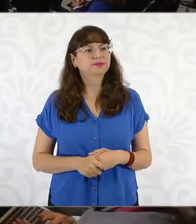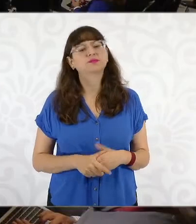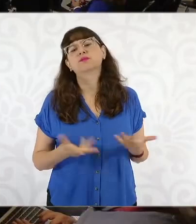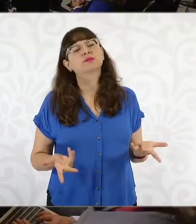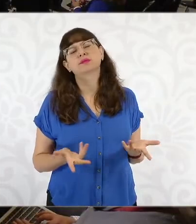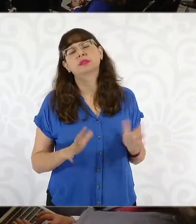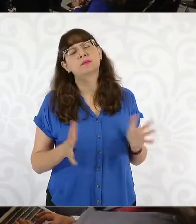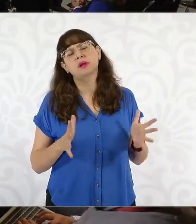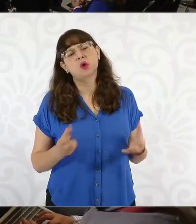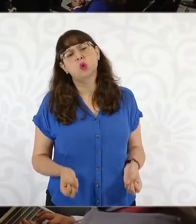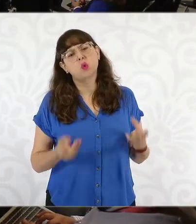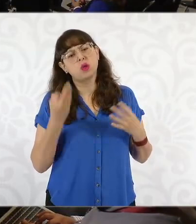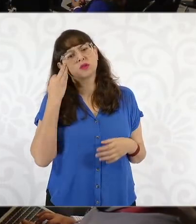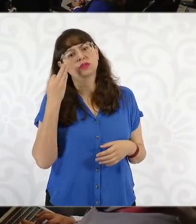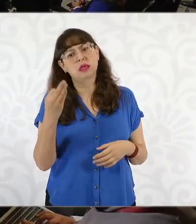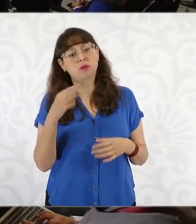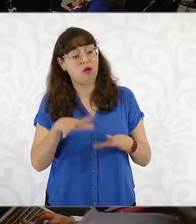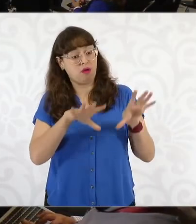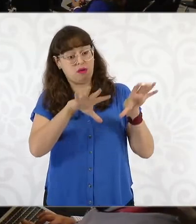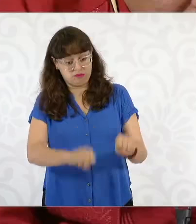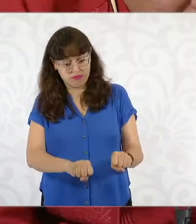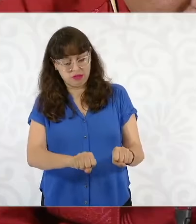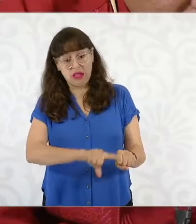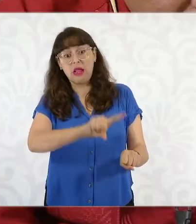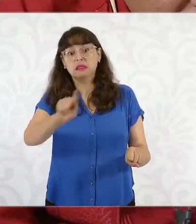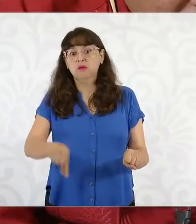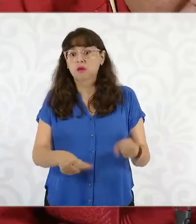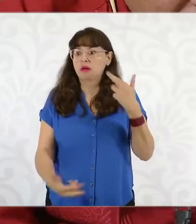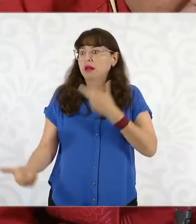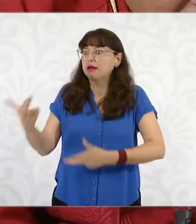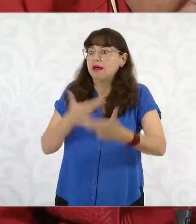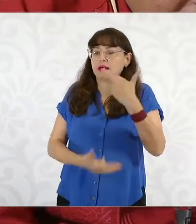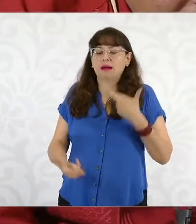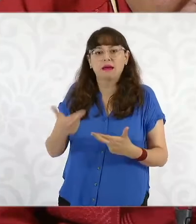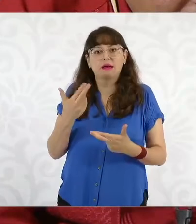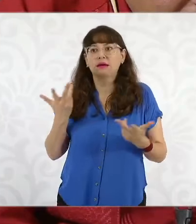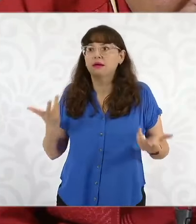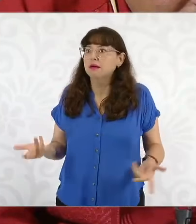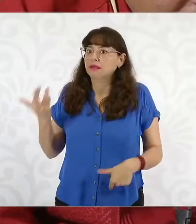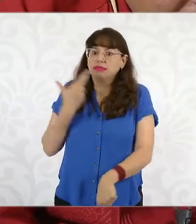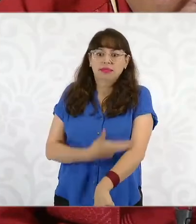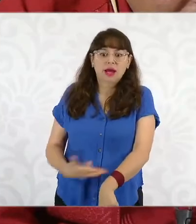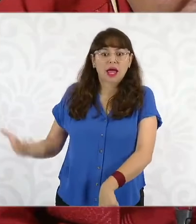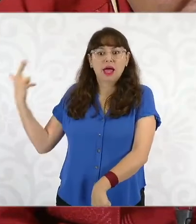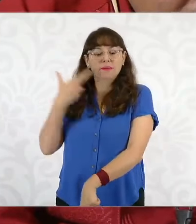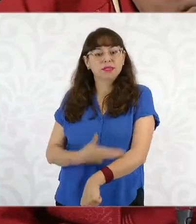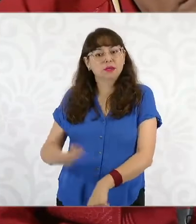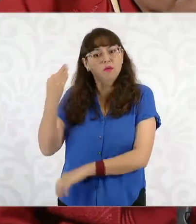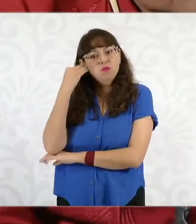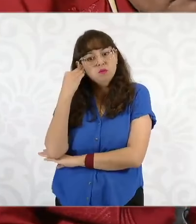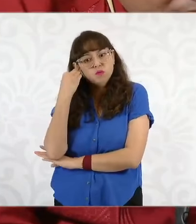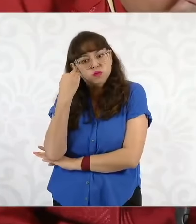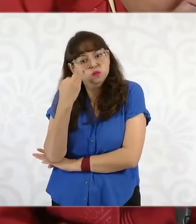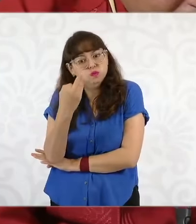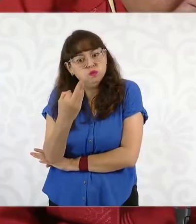tiempo para devolver los camiones, porque luego también dicen que es como un trámite muy